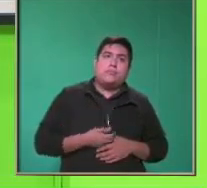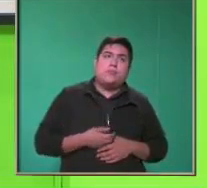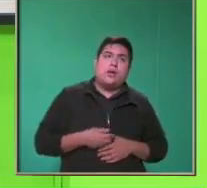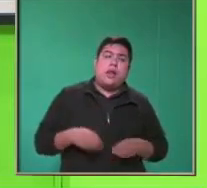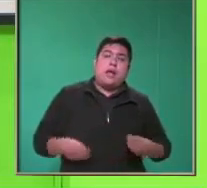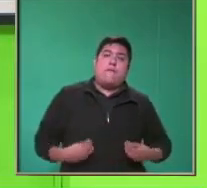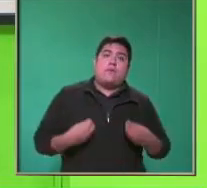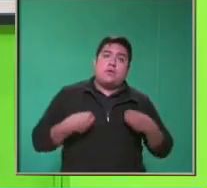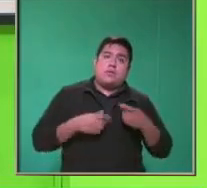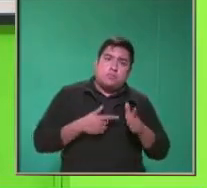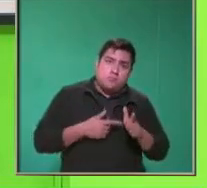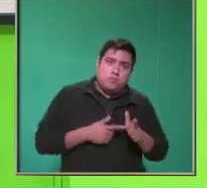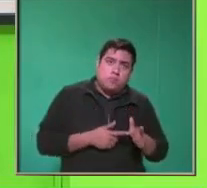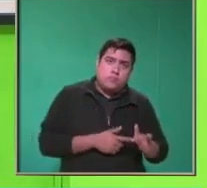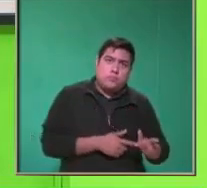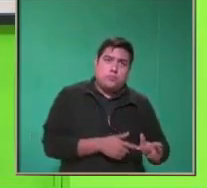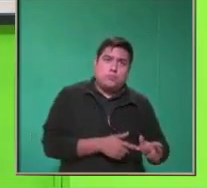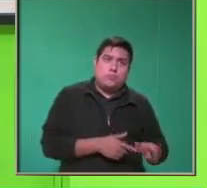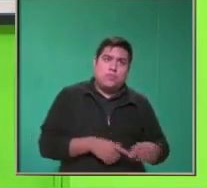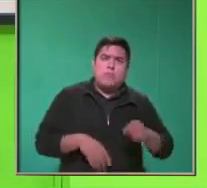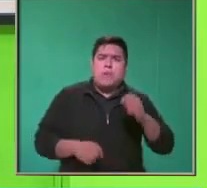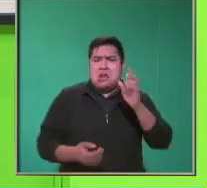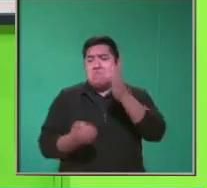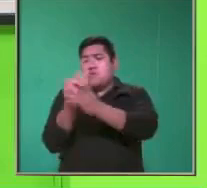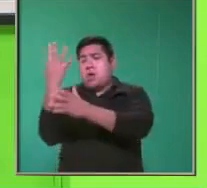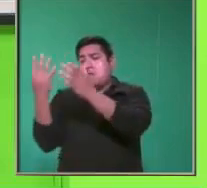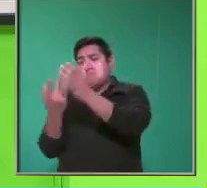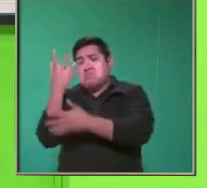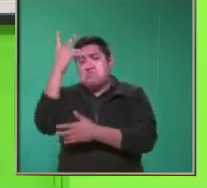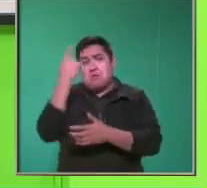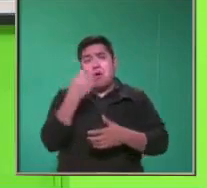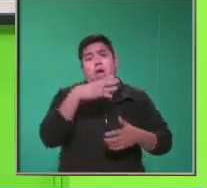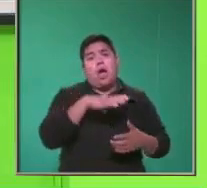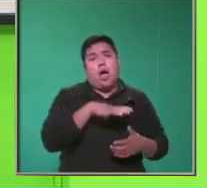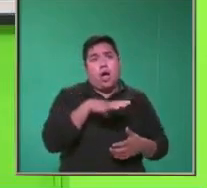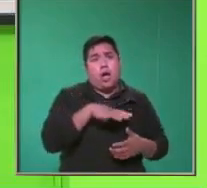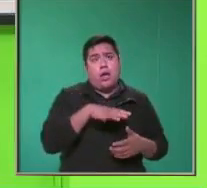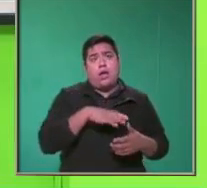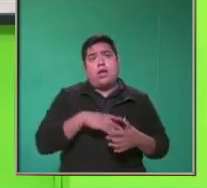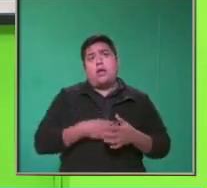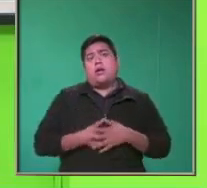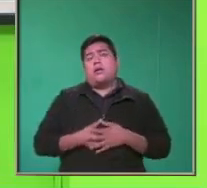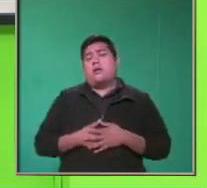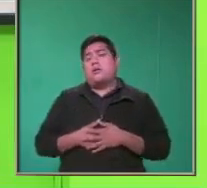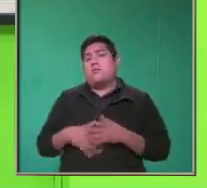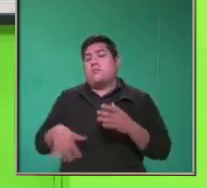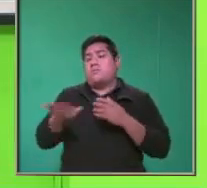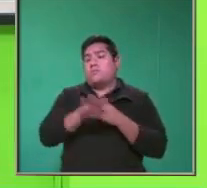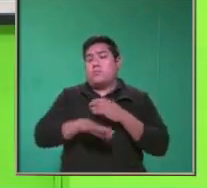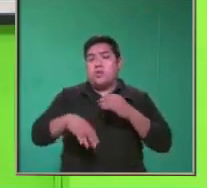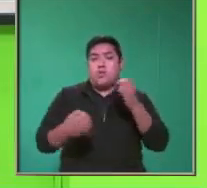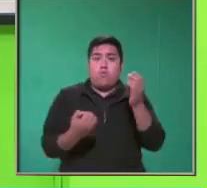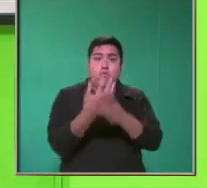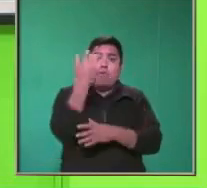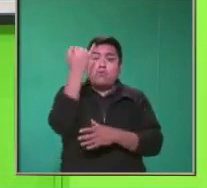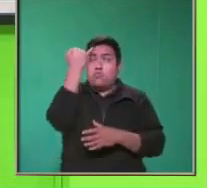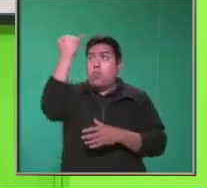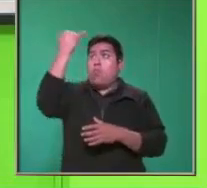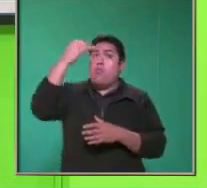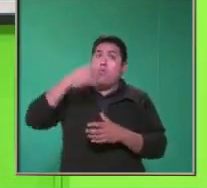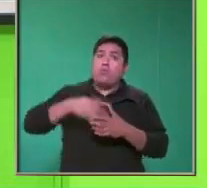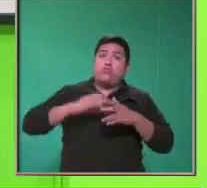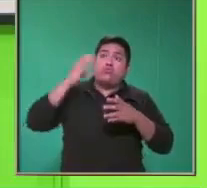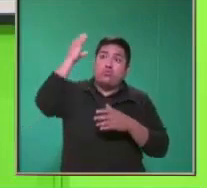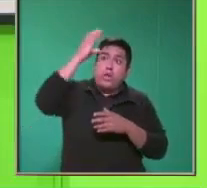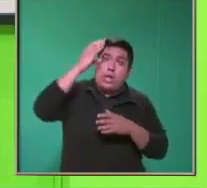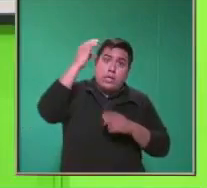vida. Además de aquellas innovaciones que vayan apareciendo y aquellos espacios en los que podamos tener nuevas invenciones, nuevo desarrollo de ciencia,